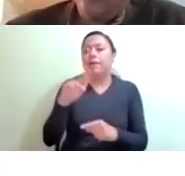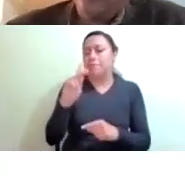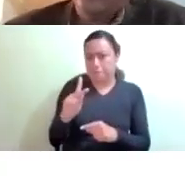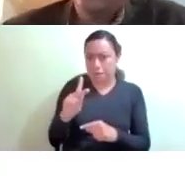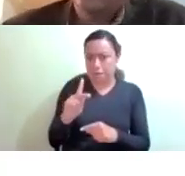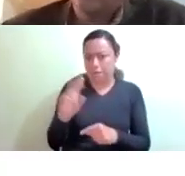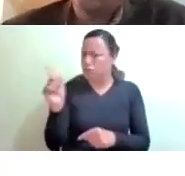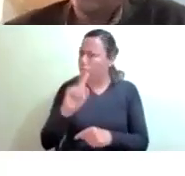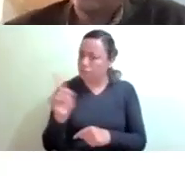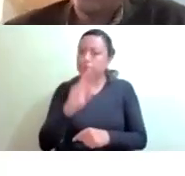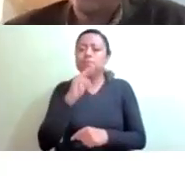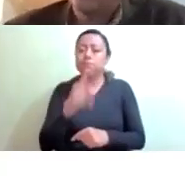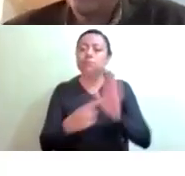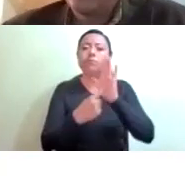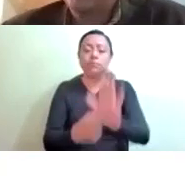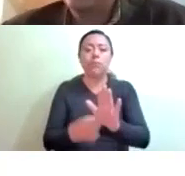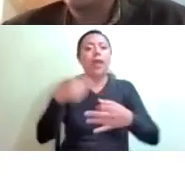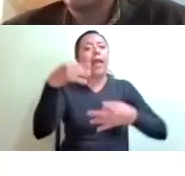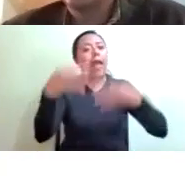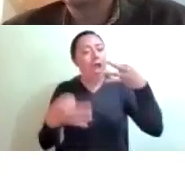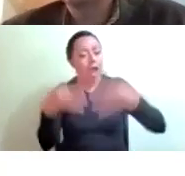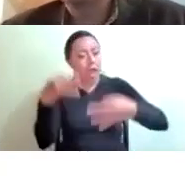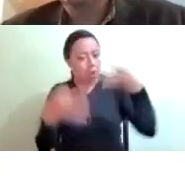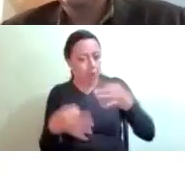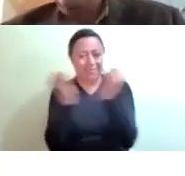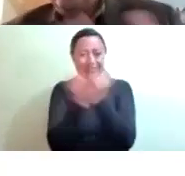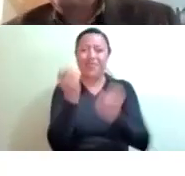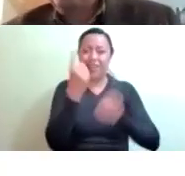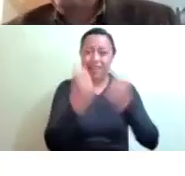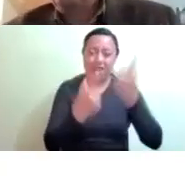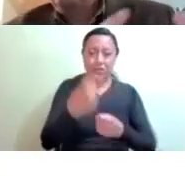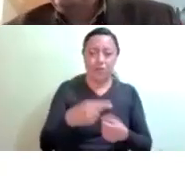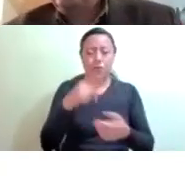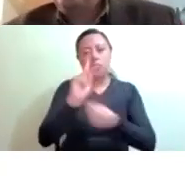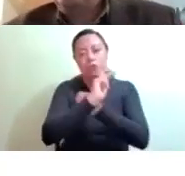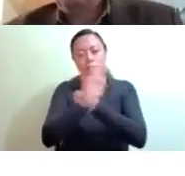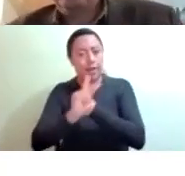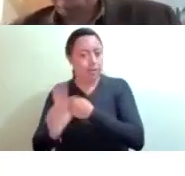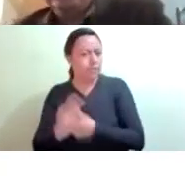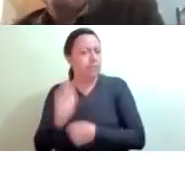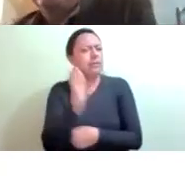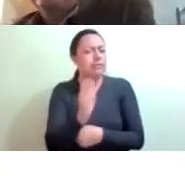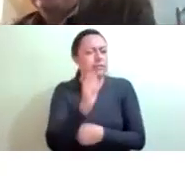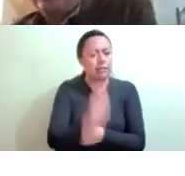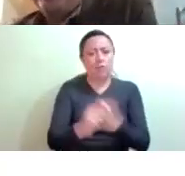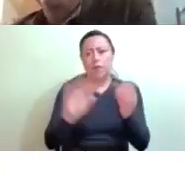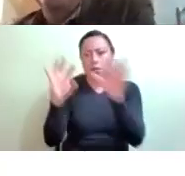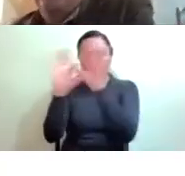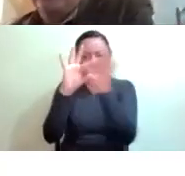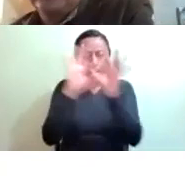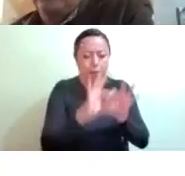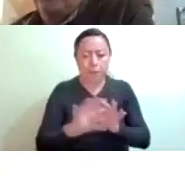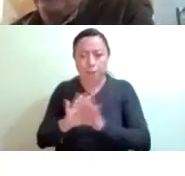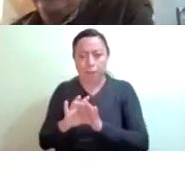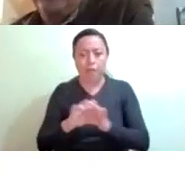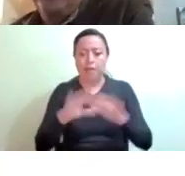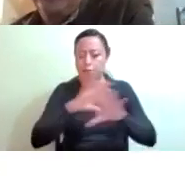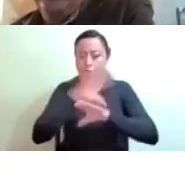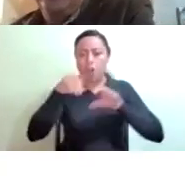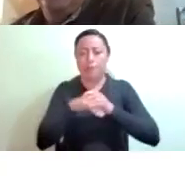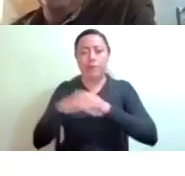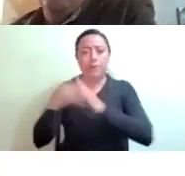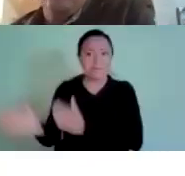a que la policía pueda hacer trabajo de investigación, recopilar información, digo la policía, toda la policía